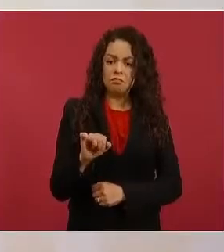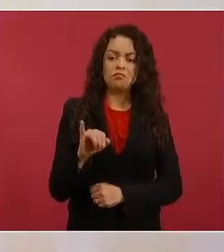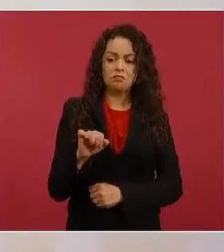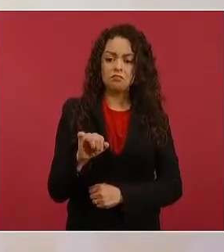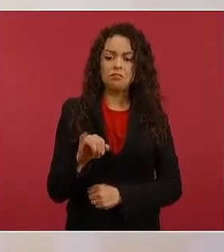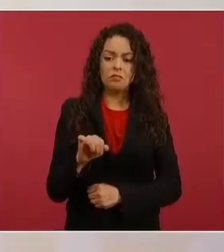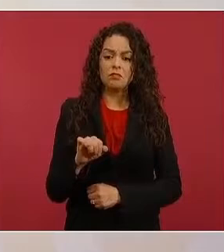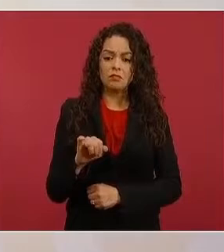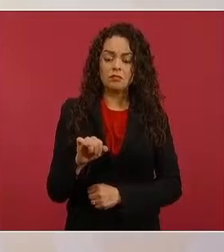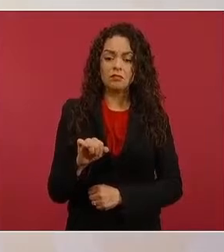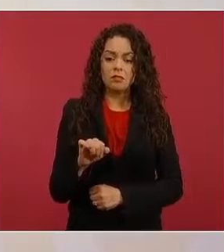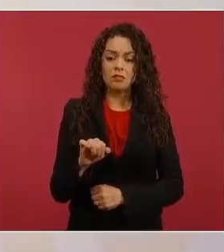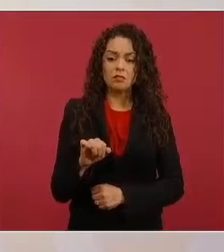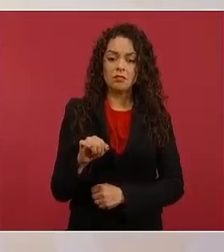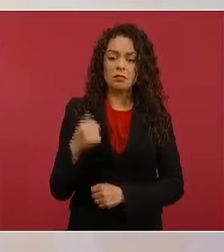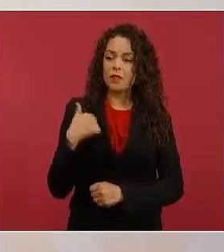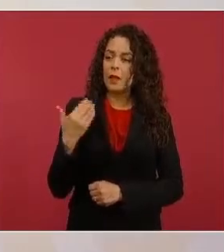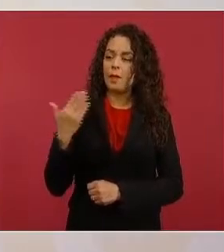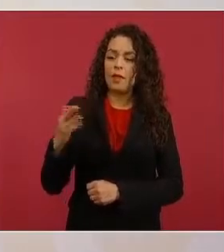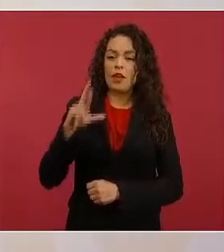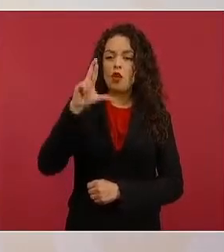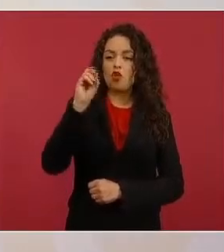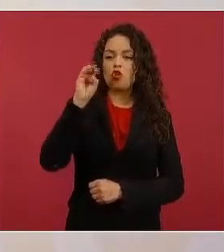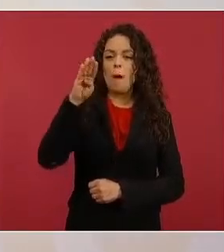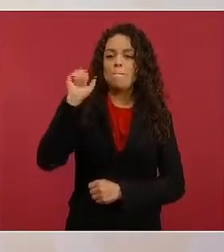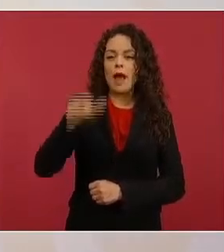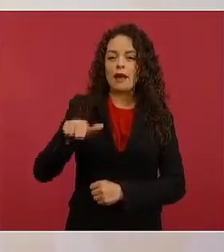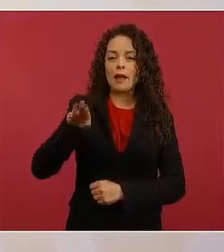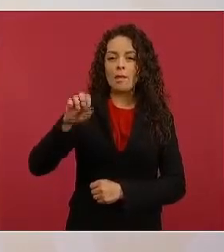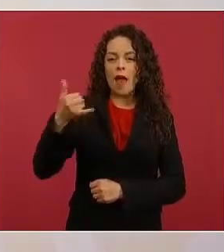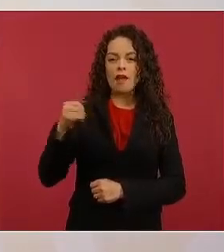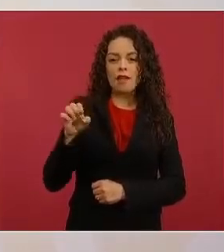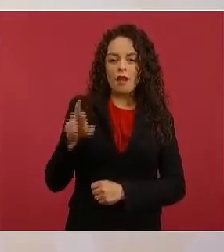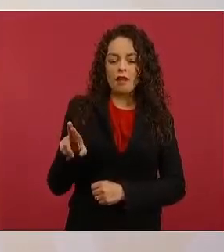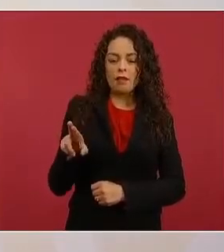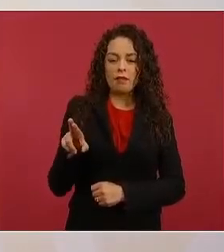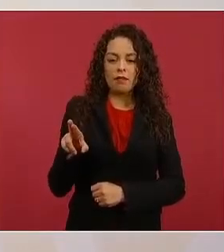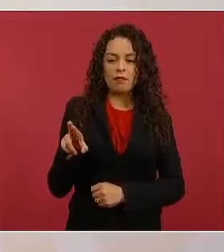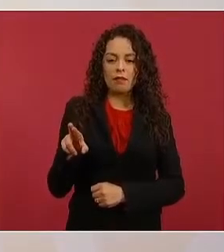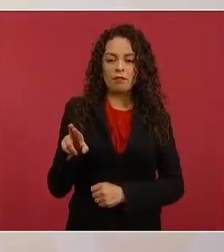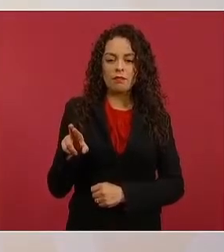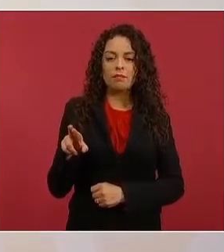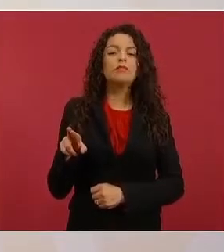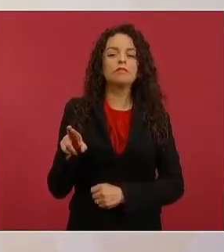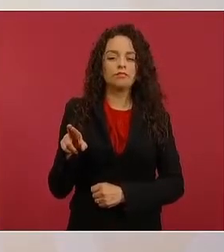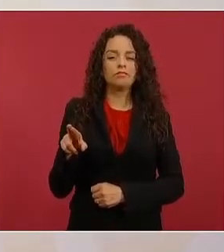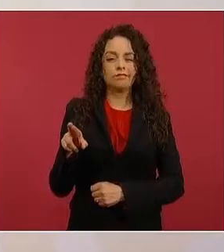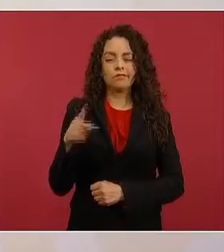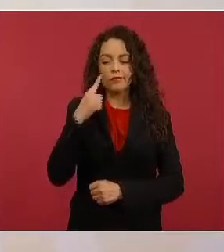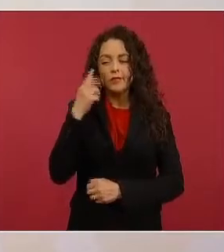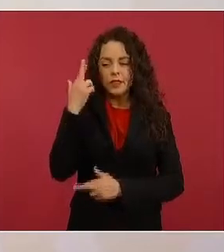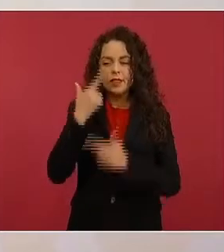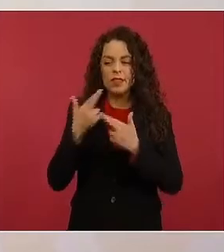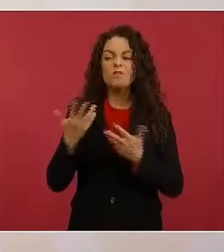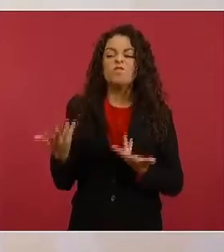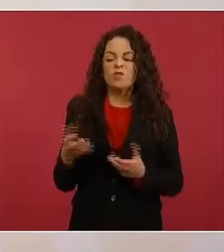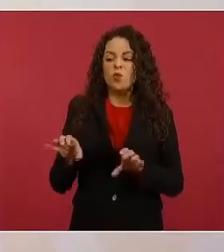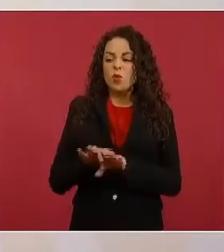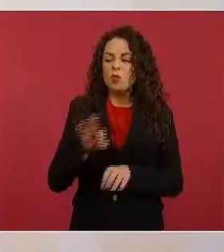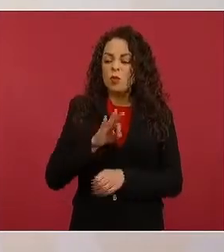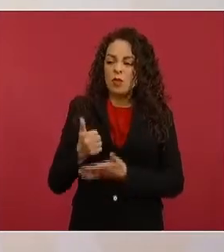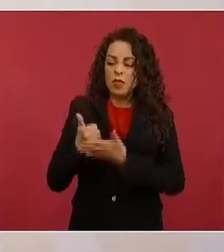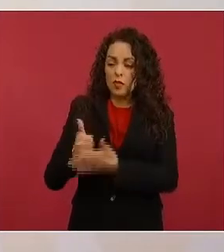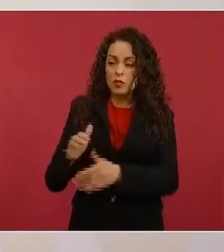le vamos a pedir a Román Meyer que vea qué podemos hacer, porque